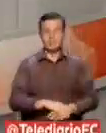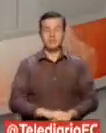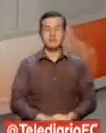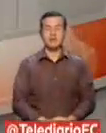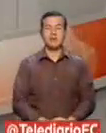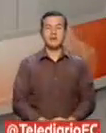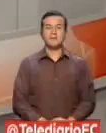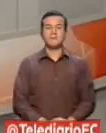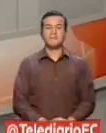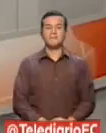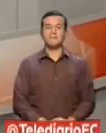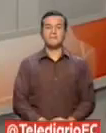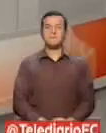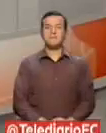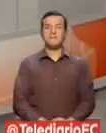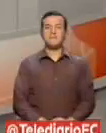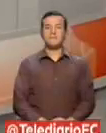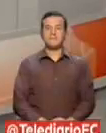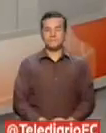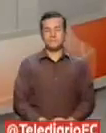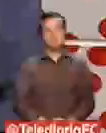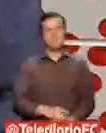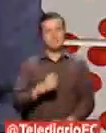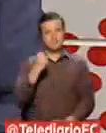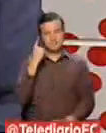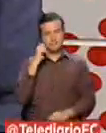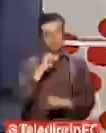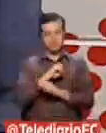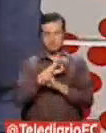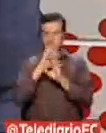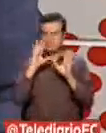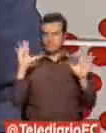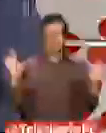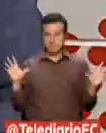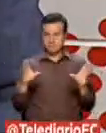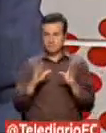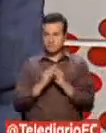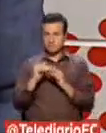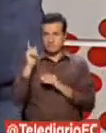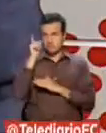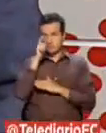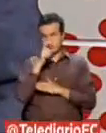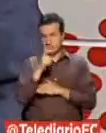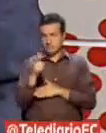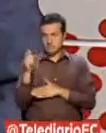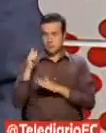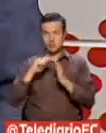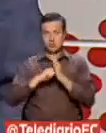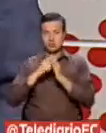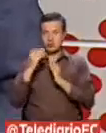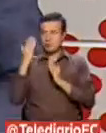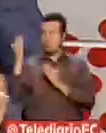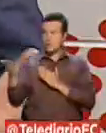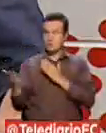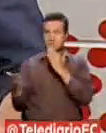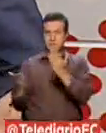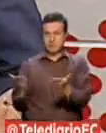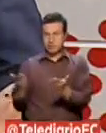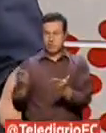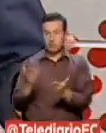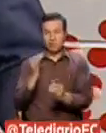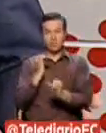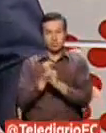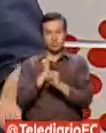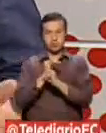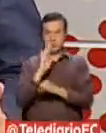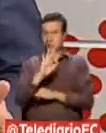A ver, pero si lo entendemos bien, todo esto regresa a la Fiscalía y a la Contraloría. Estos son los